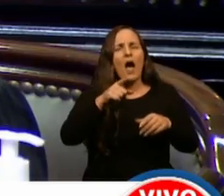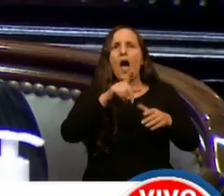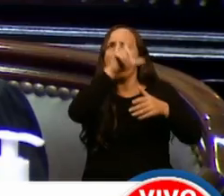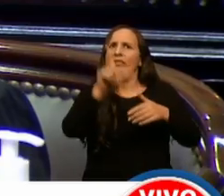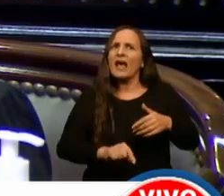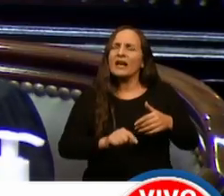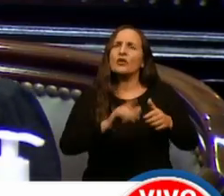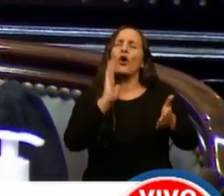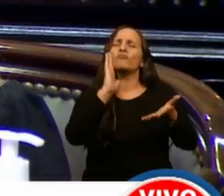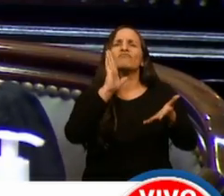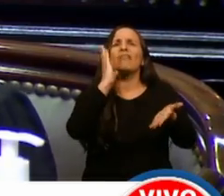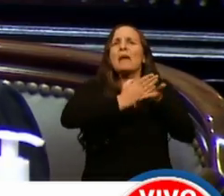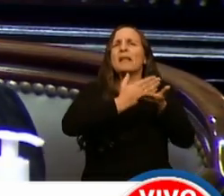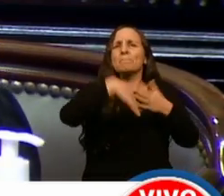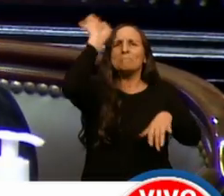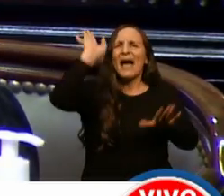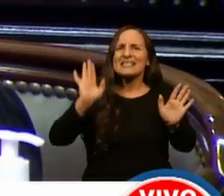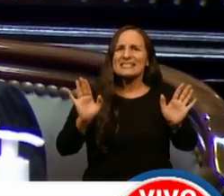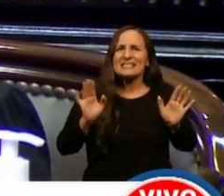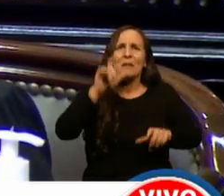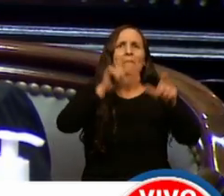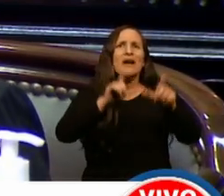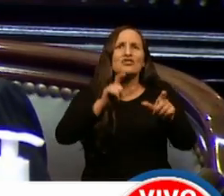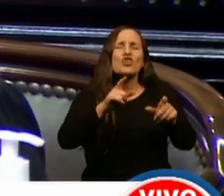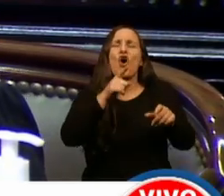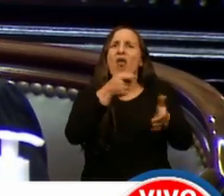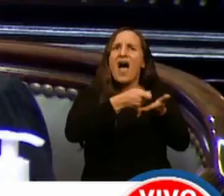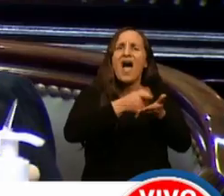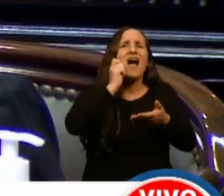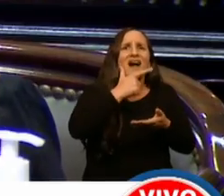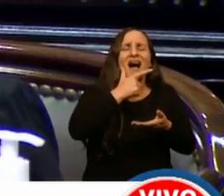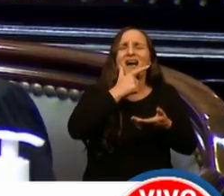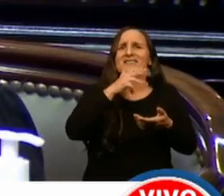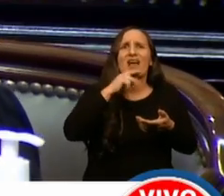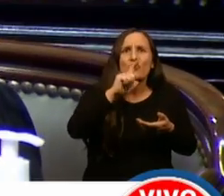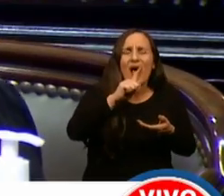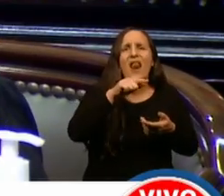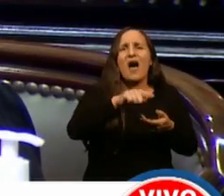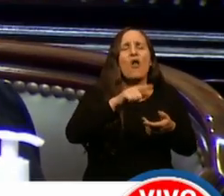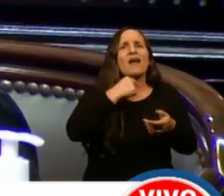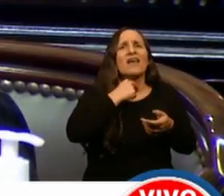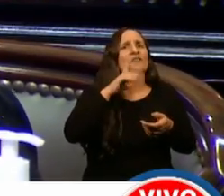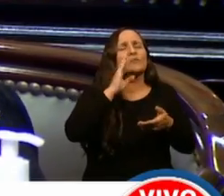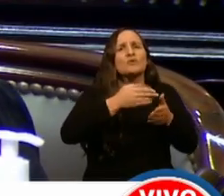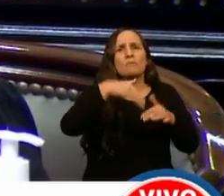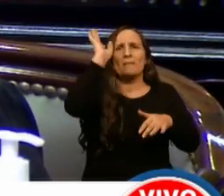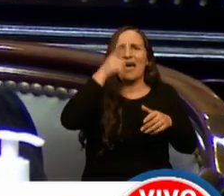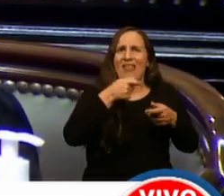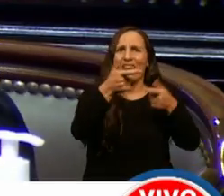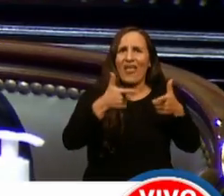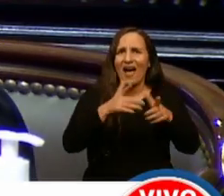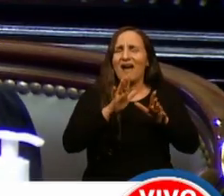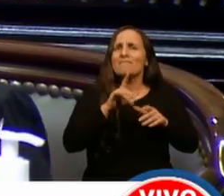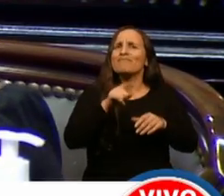exactamente a más de la mitad de los usuarios de gas natural del país hay 7 millones de conexiones de gas